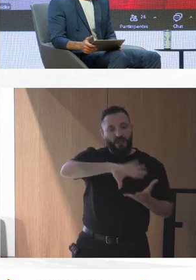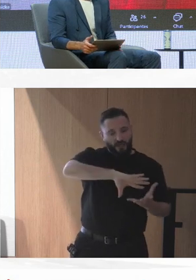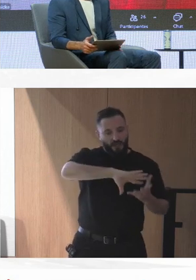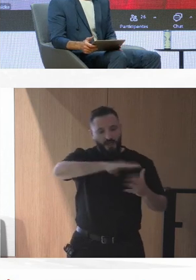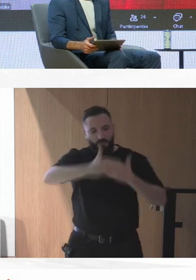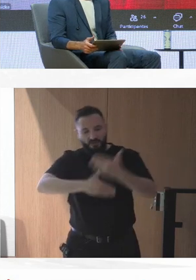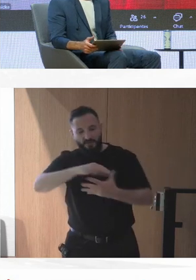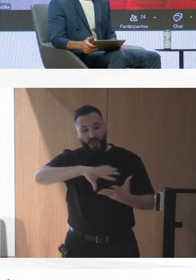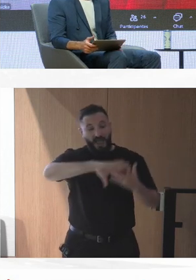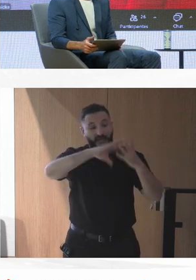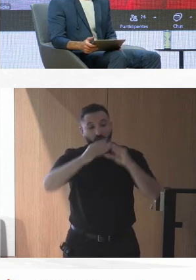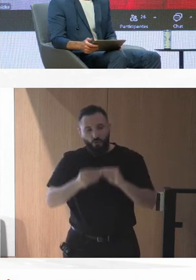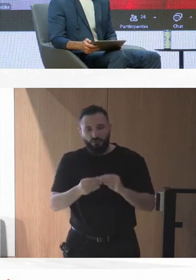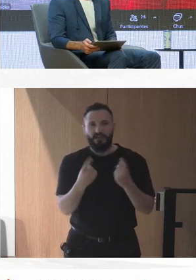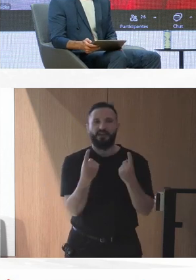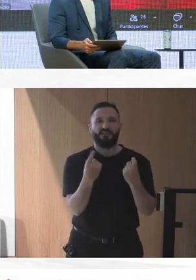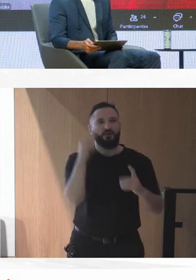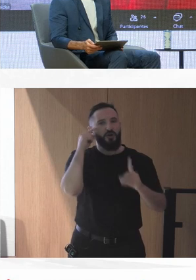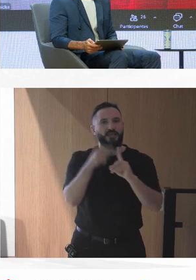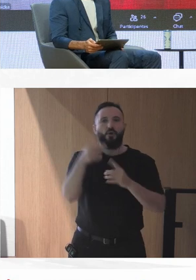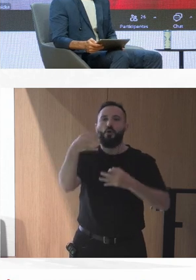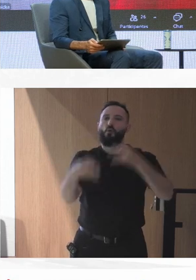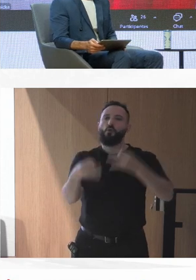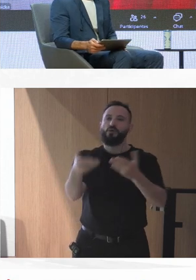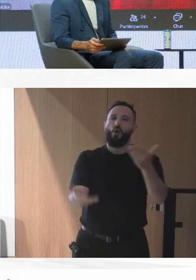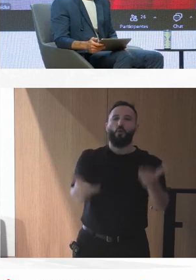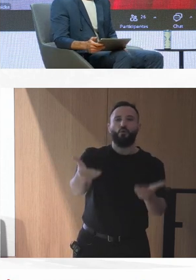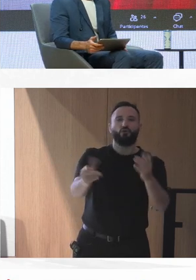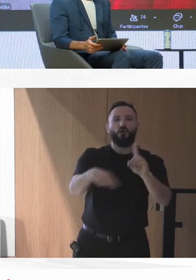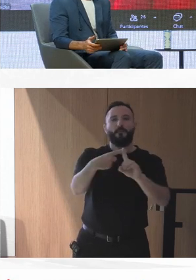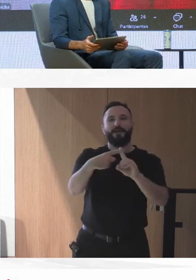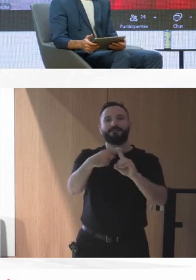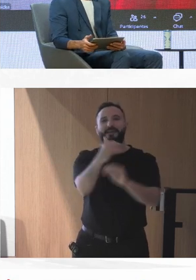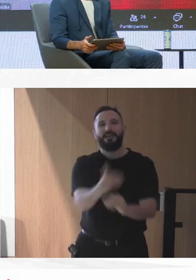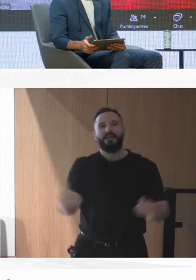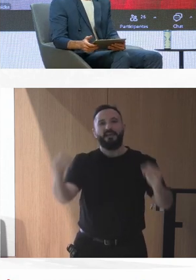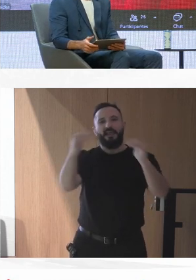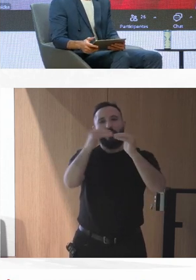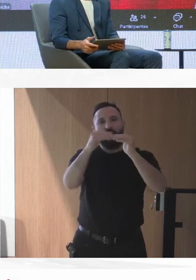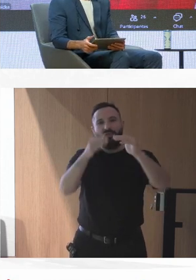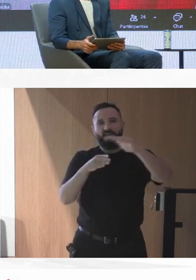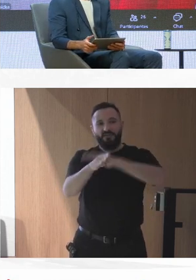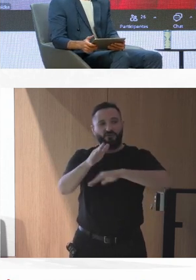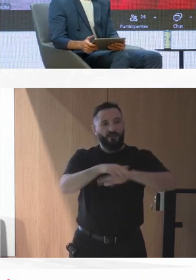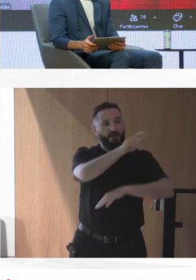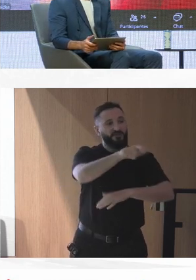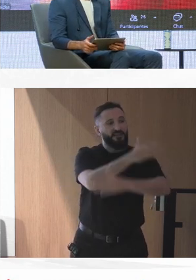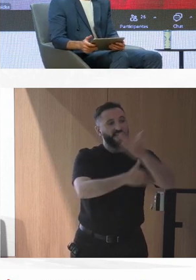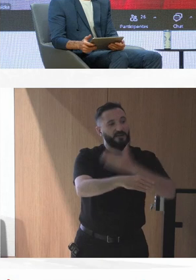para tener un juicio justo y proporcionar igualdad de acceso a la justicia para personas con discapacidad.